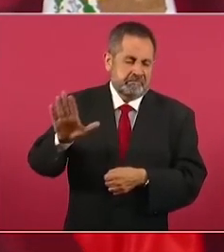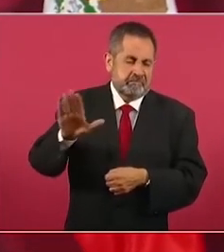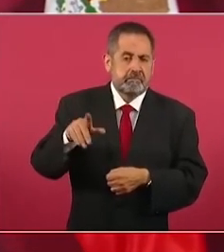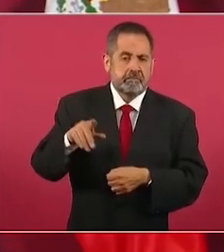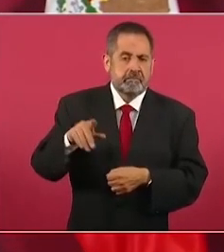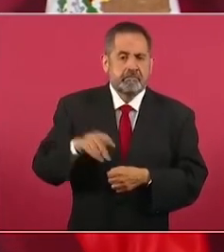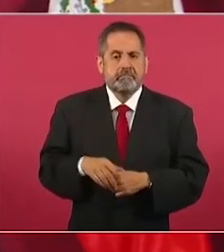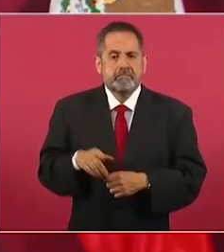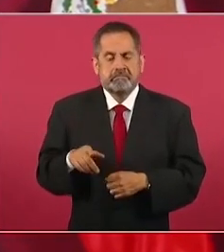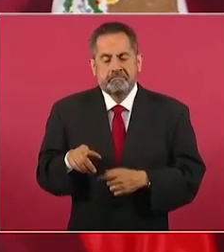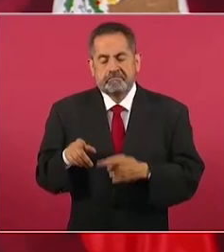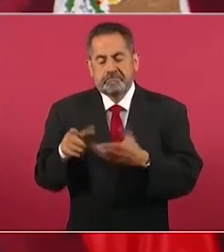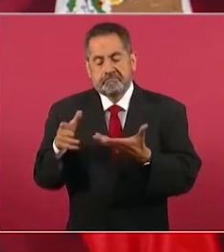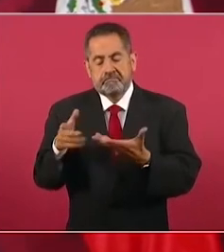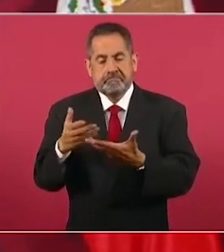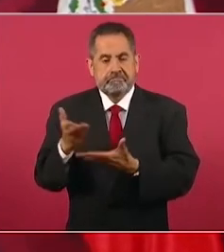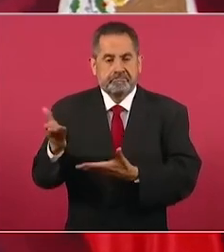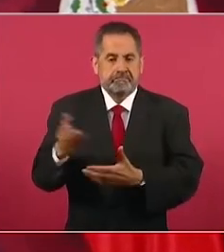Abe.